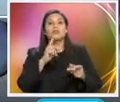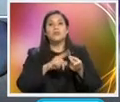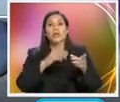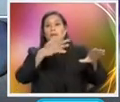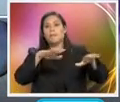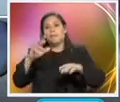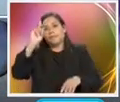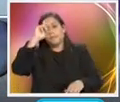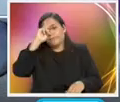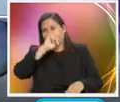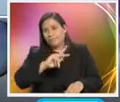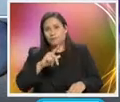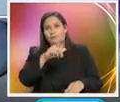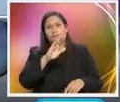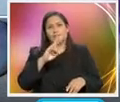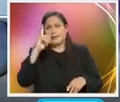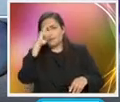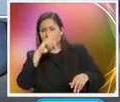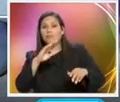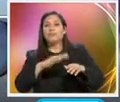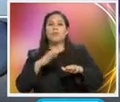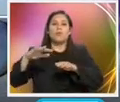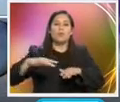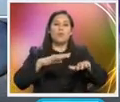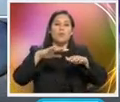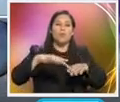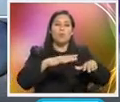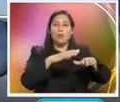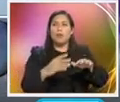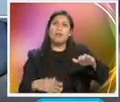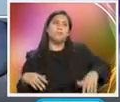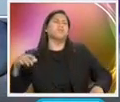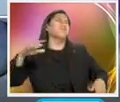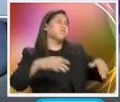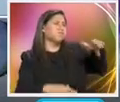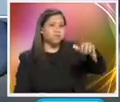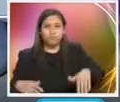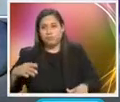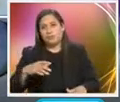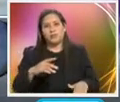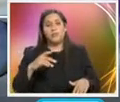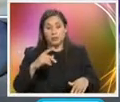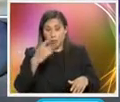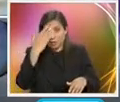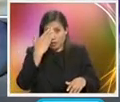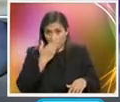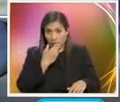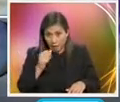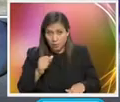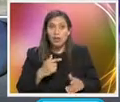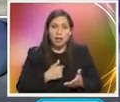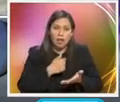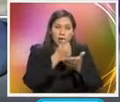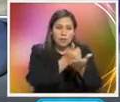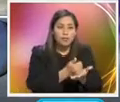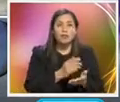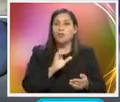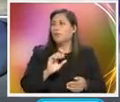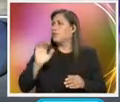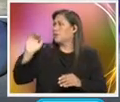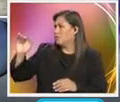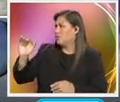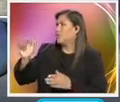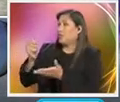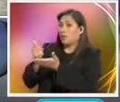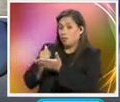mar. Exactamente. Que es mucho más complicado por la corriente. Por la corriente. Entonces, bueno, si sé nadar bien, entonces sí te voy a ayudar. Y además le voy a decir a alguien que